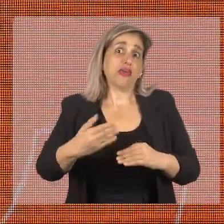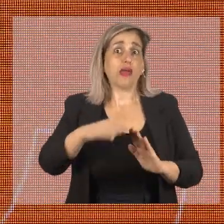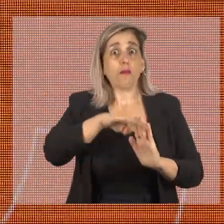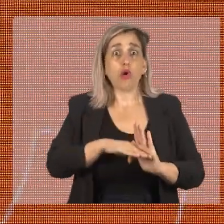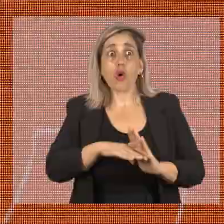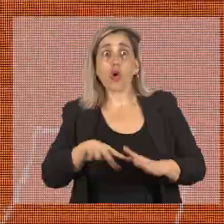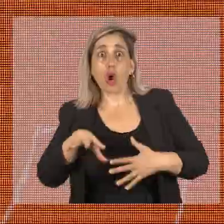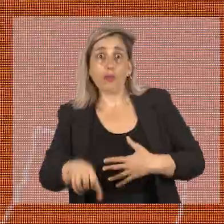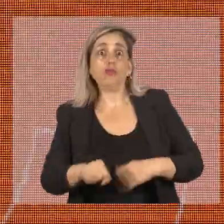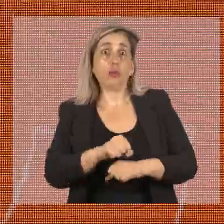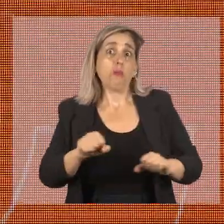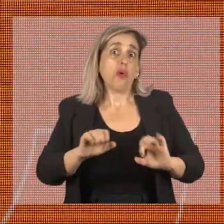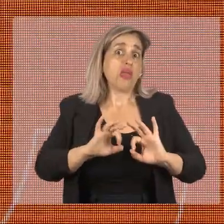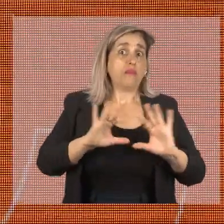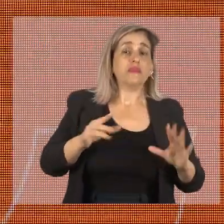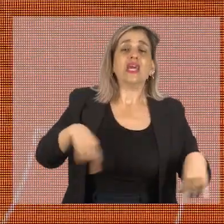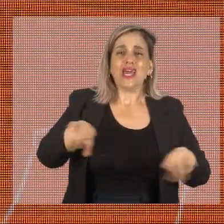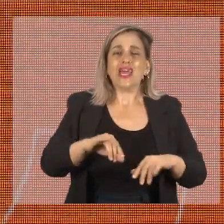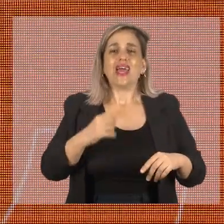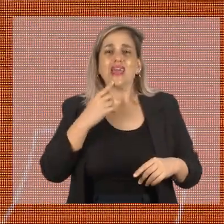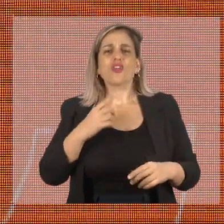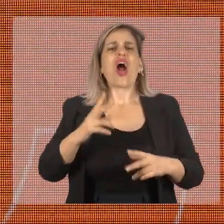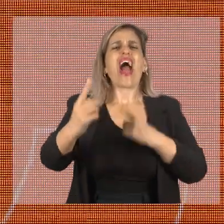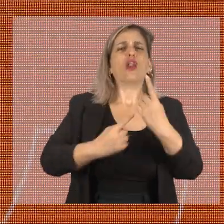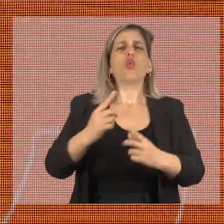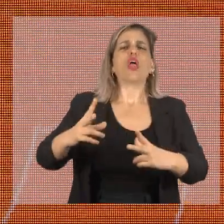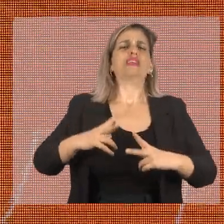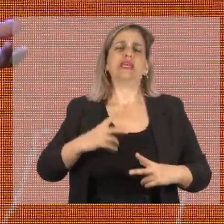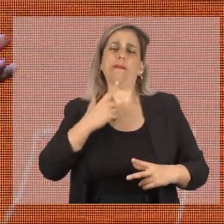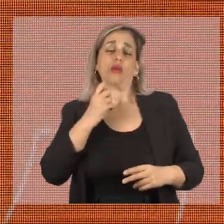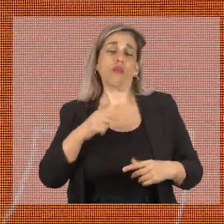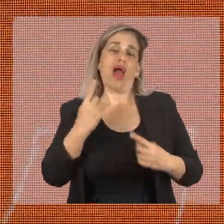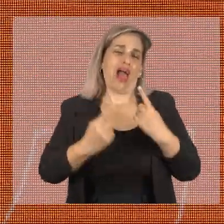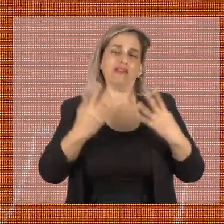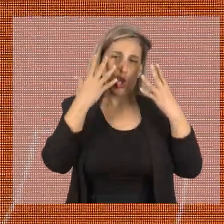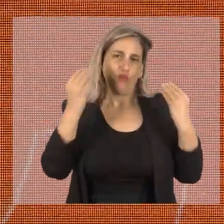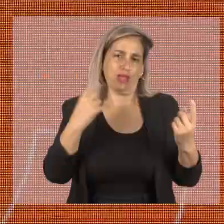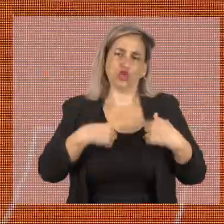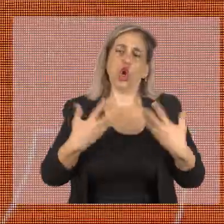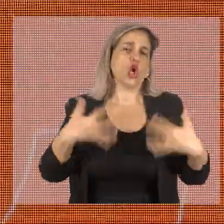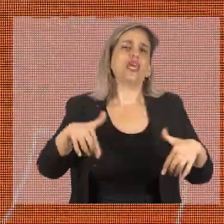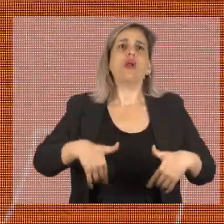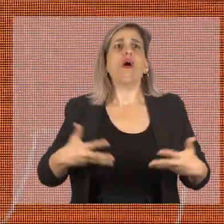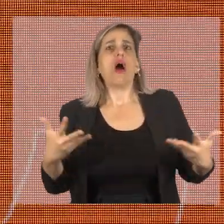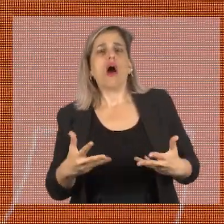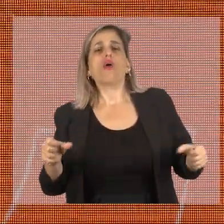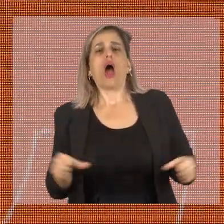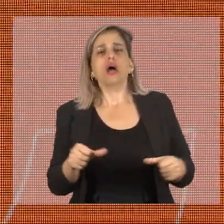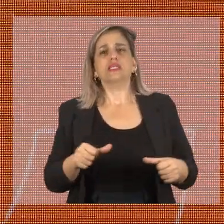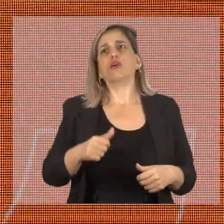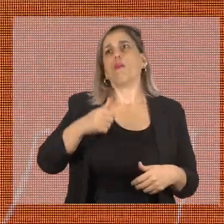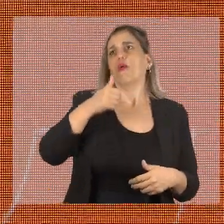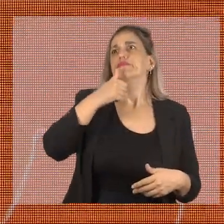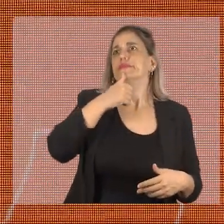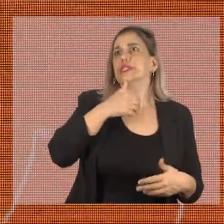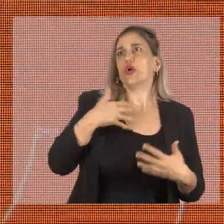Esta coalición nació con la partida de función firmada. Uno se va olvidando de las cosas, y no pretendo acá hacer